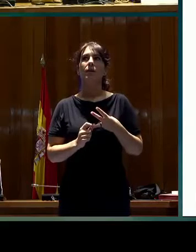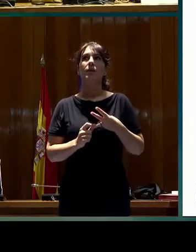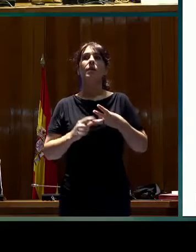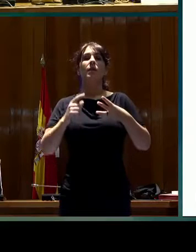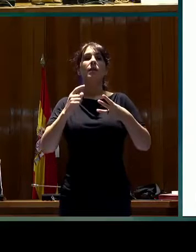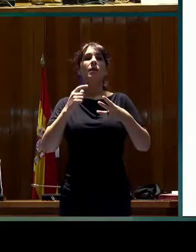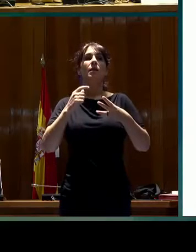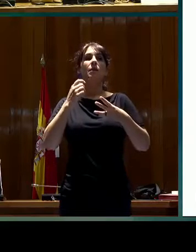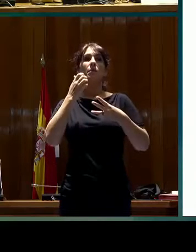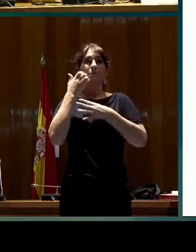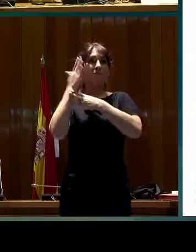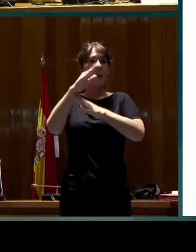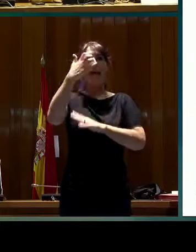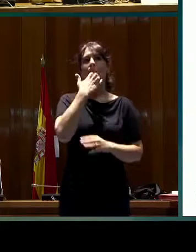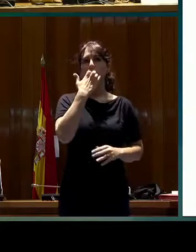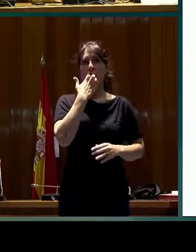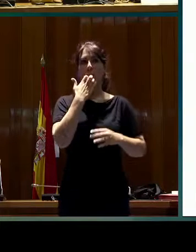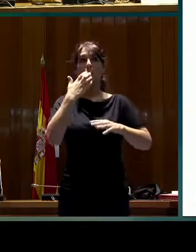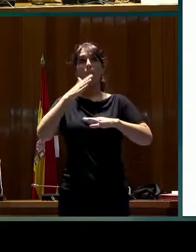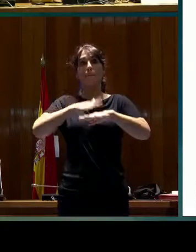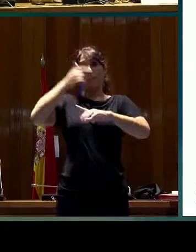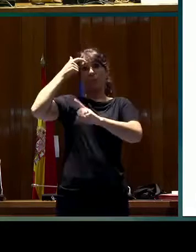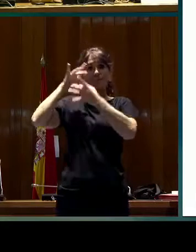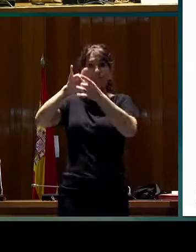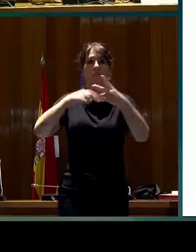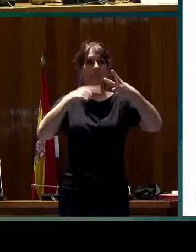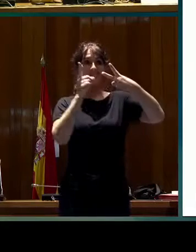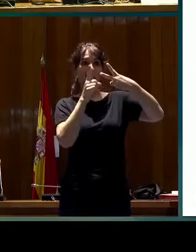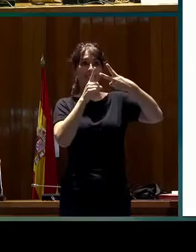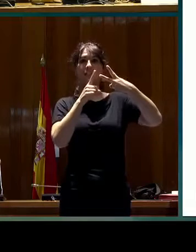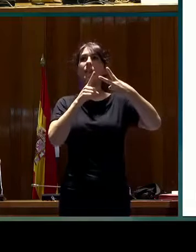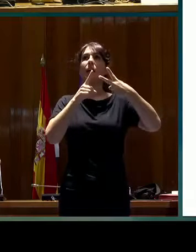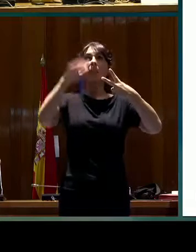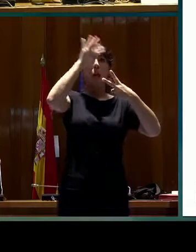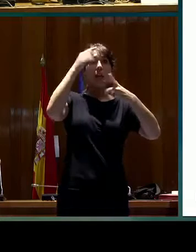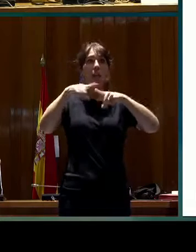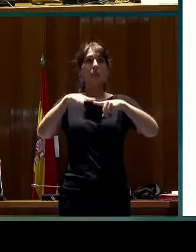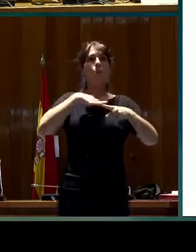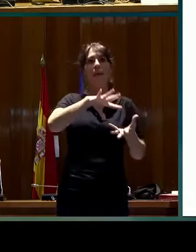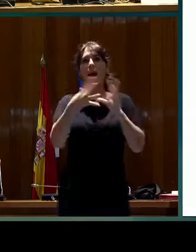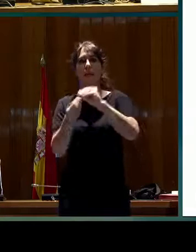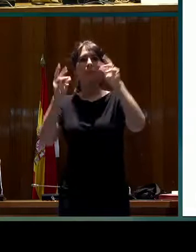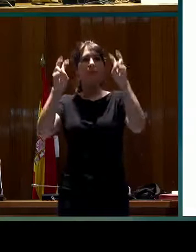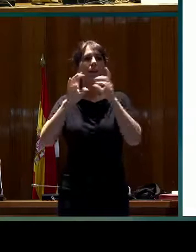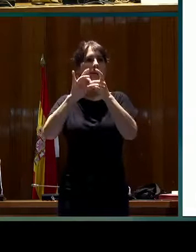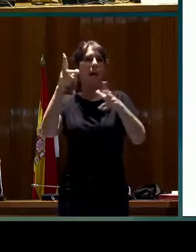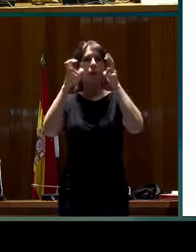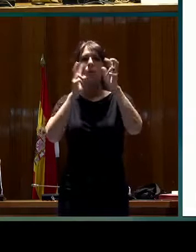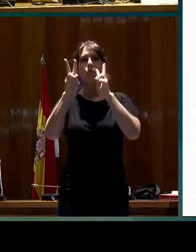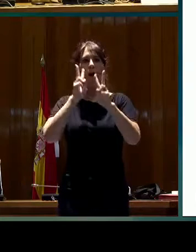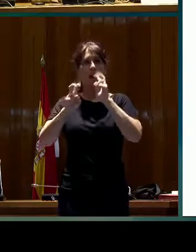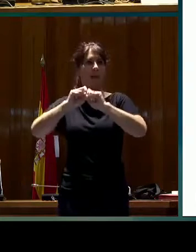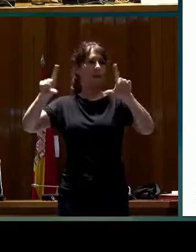teoría puede adaptarse a la lengua de signos audiovisual, para ver un poco con qué pros y con